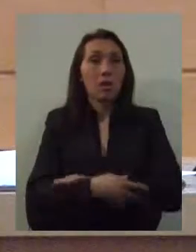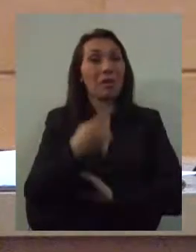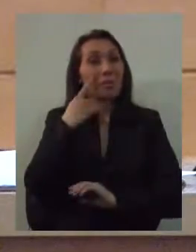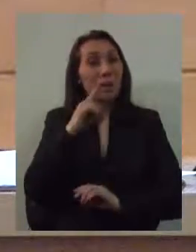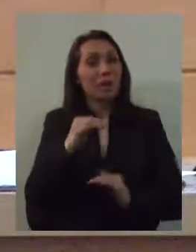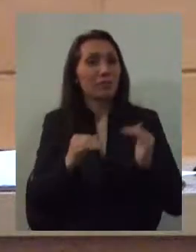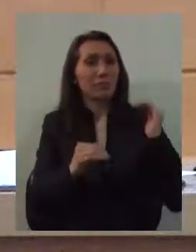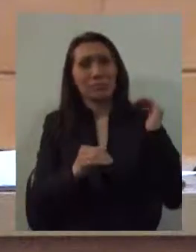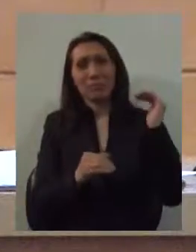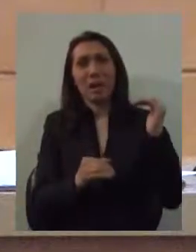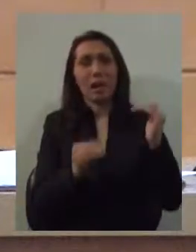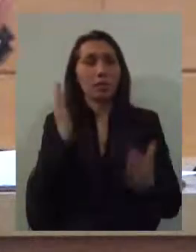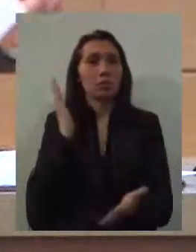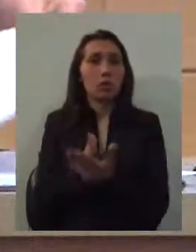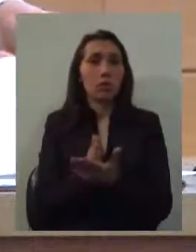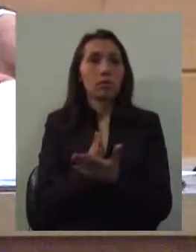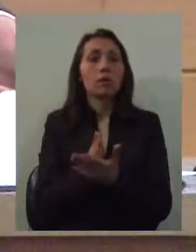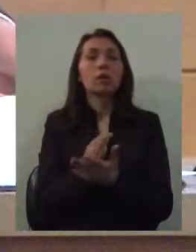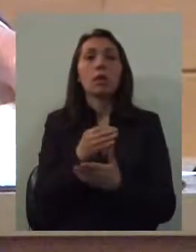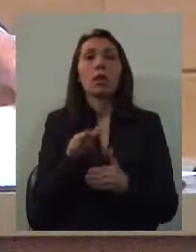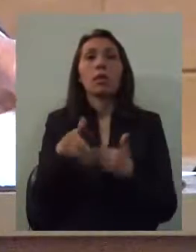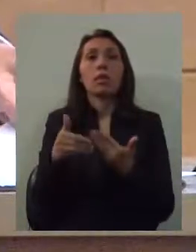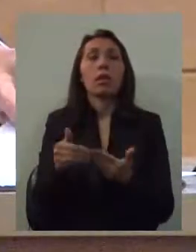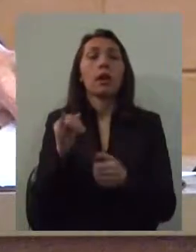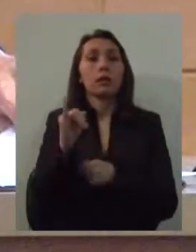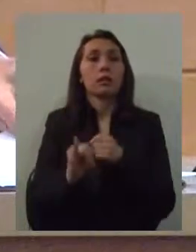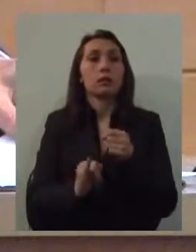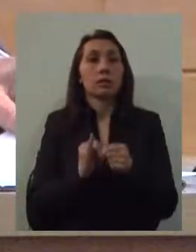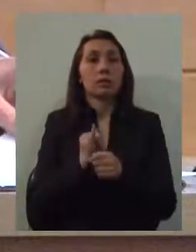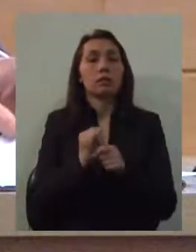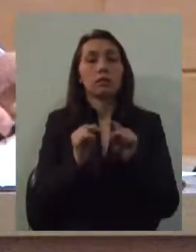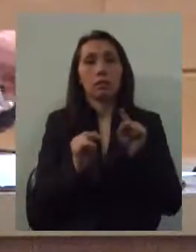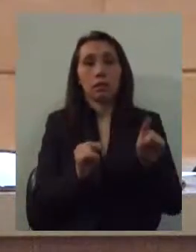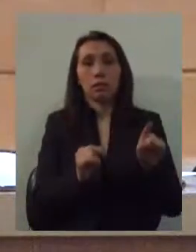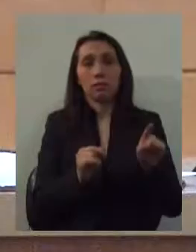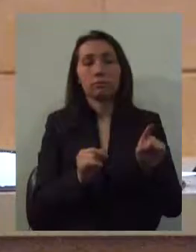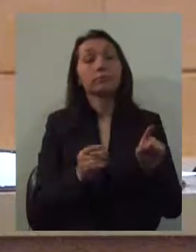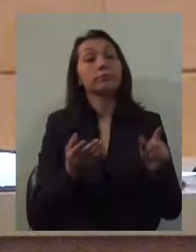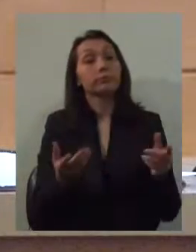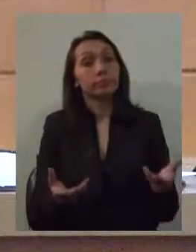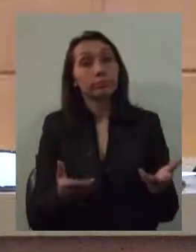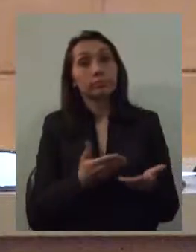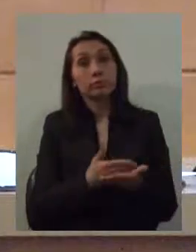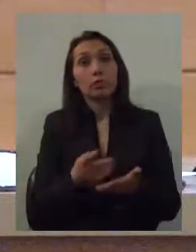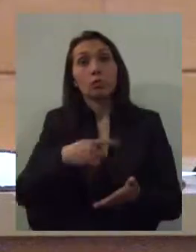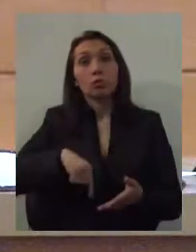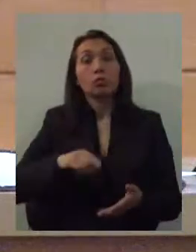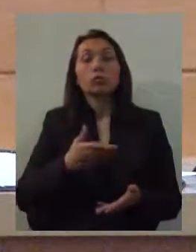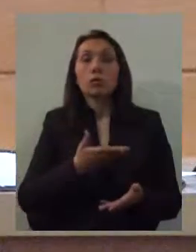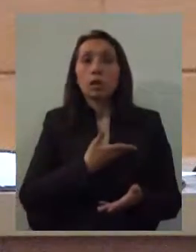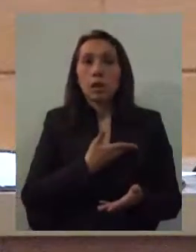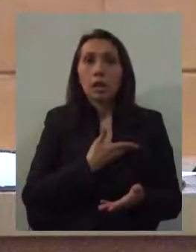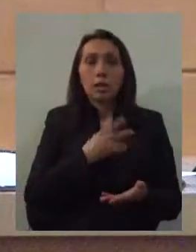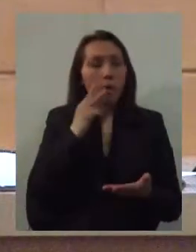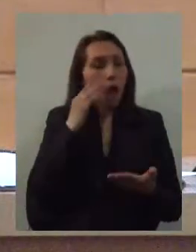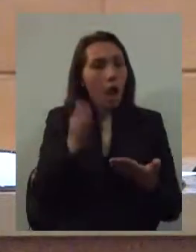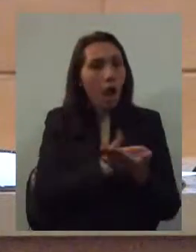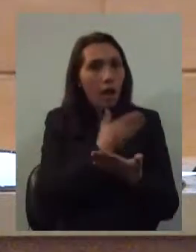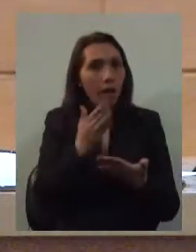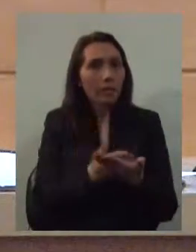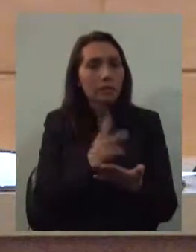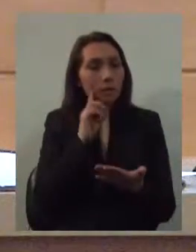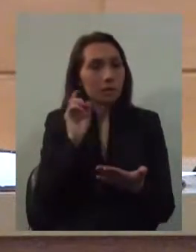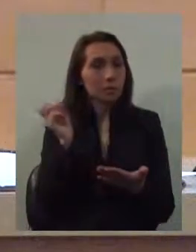fuerza obligatoria es la que le da el tratado correspondiente. Entonces, lo que nosotros tenemos que revisar en primer